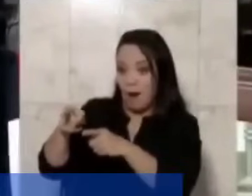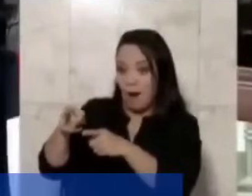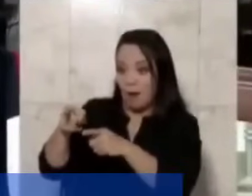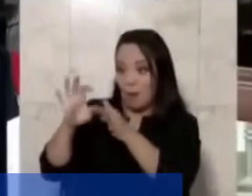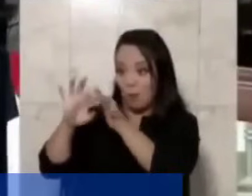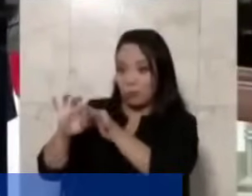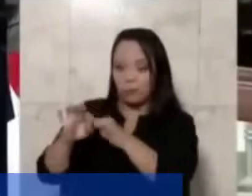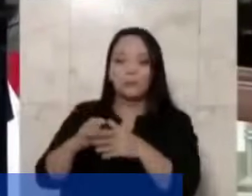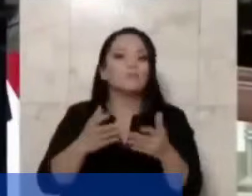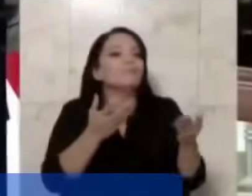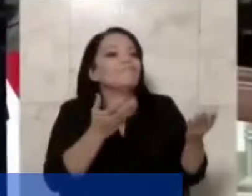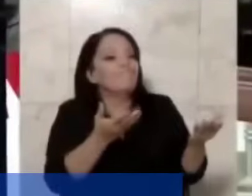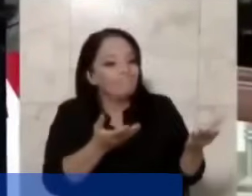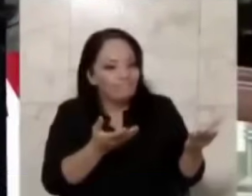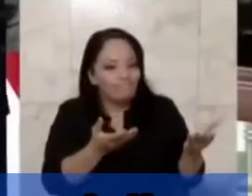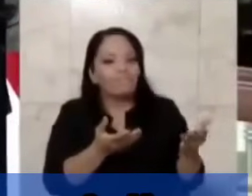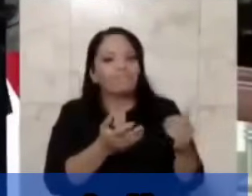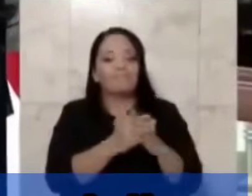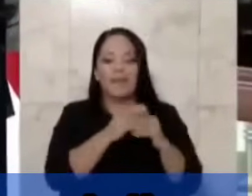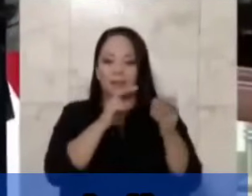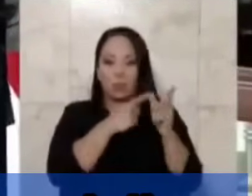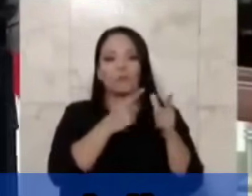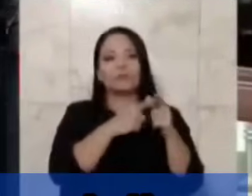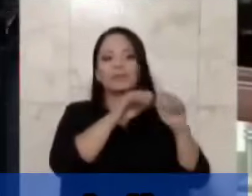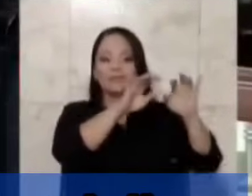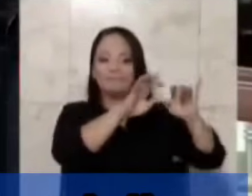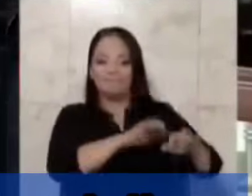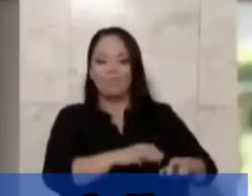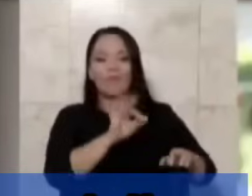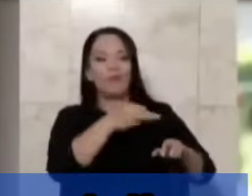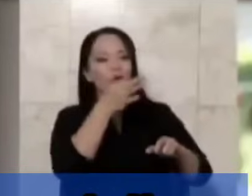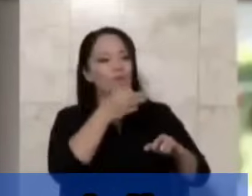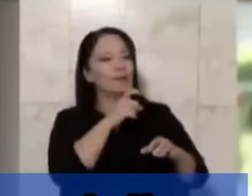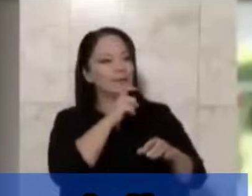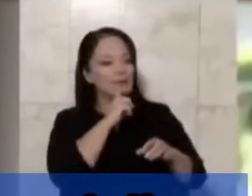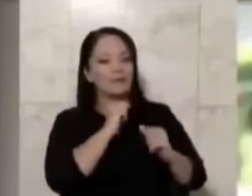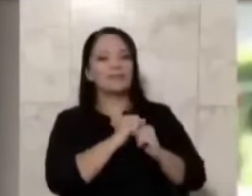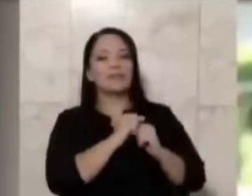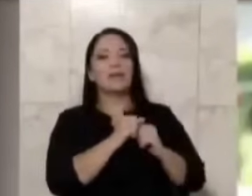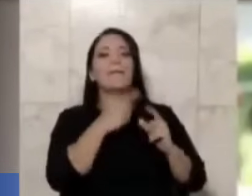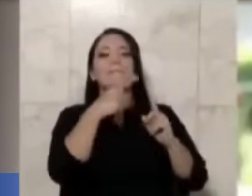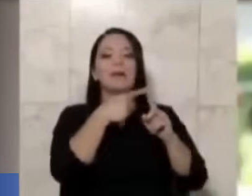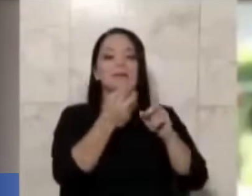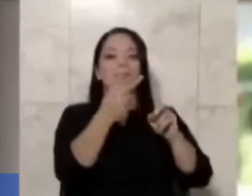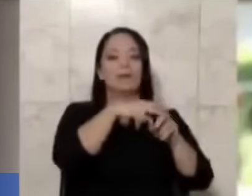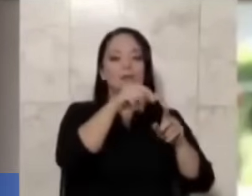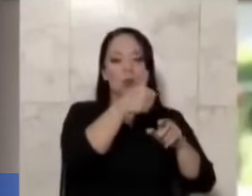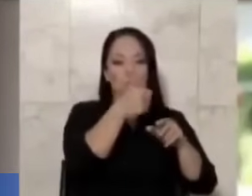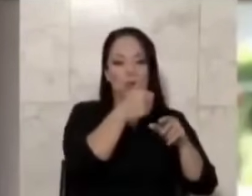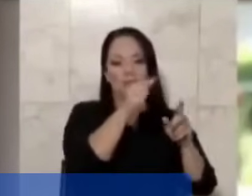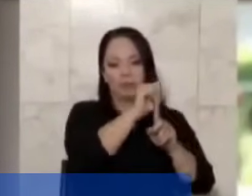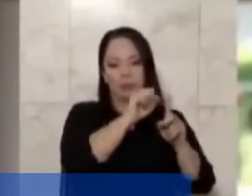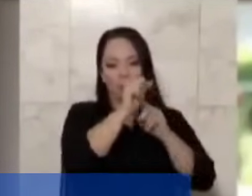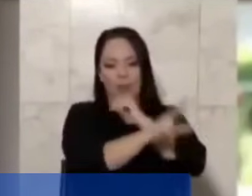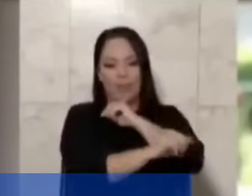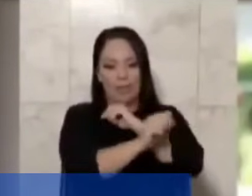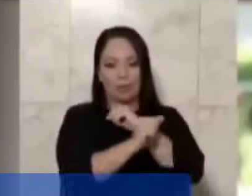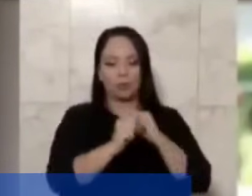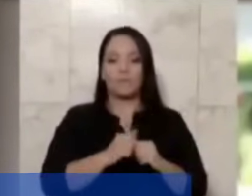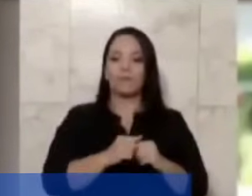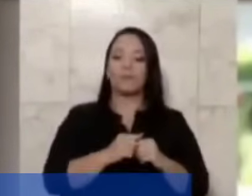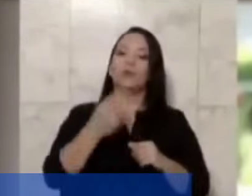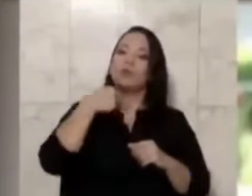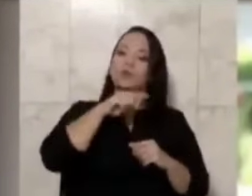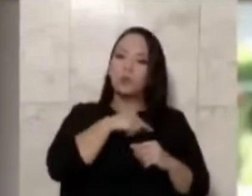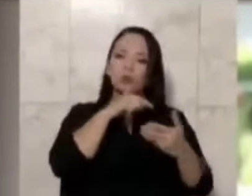fue redactado en términos sumamente, y además con aplicación sobre otros delitos. Cuando hemos estudiado, que venimos dándole vuelta a